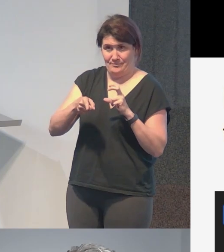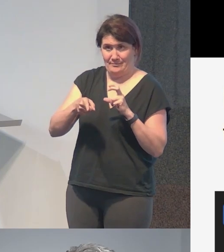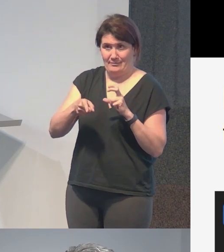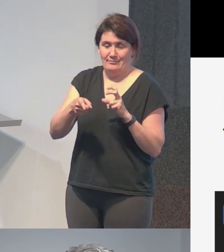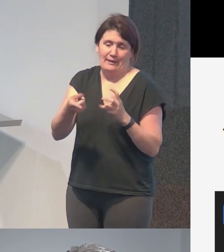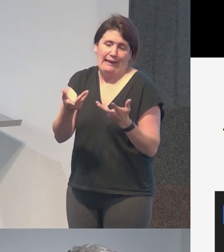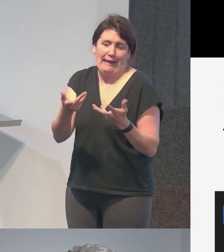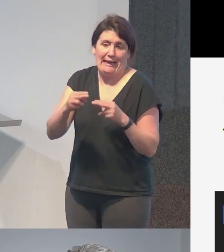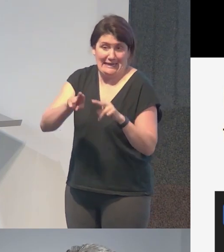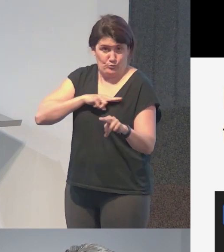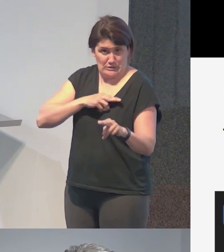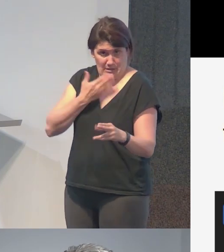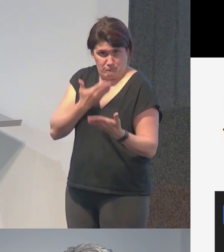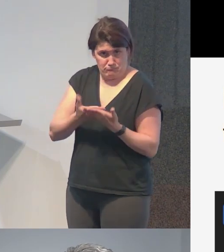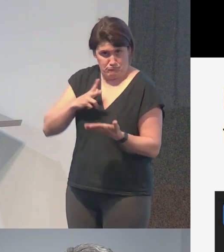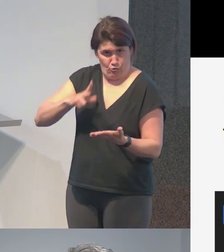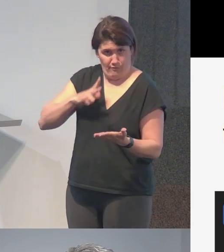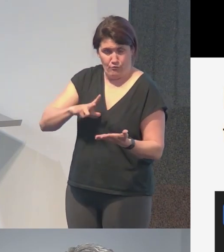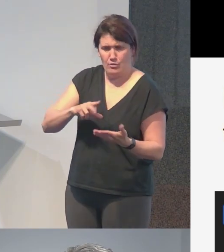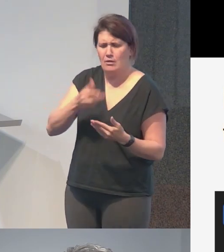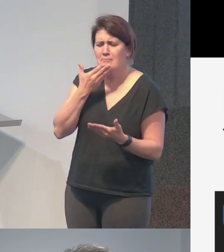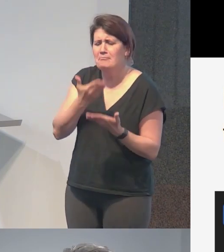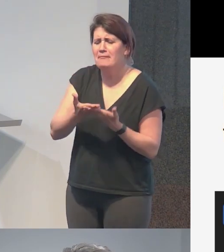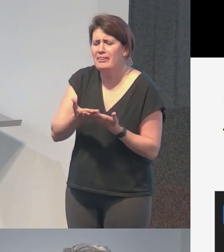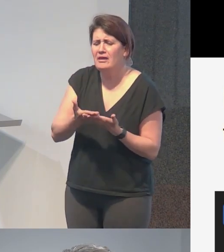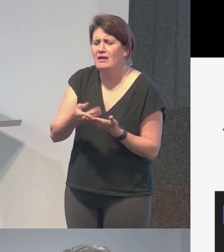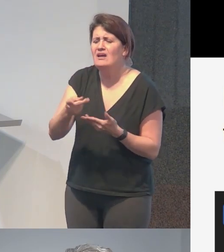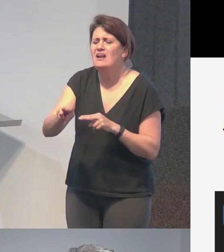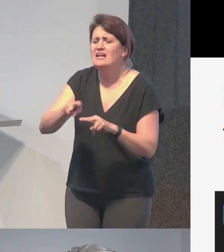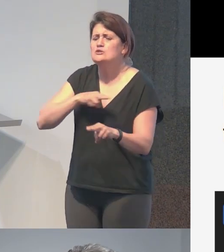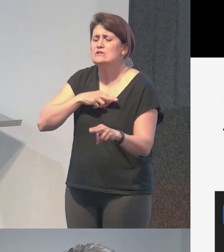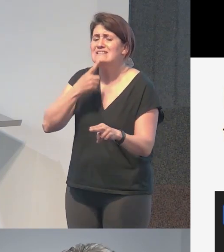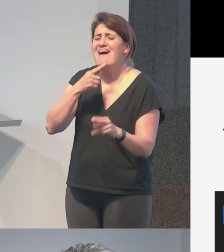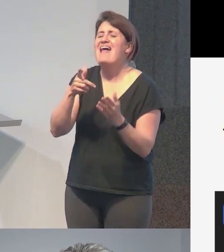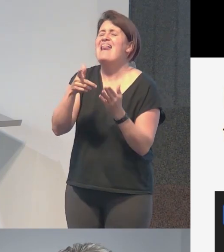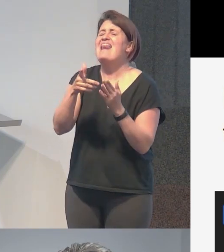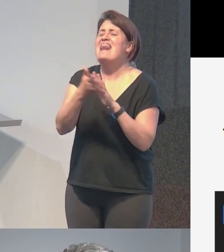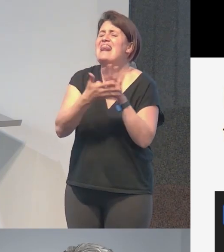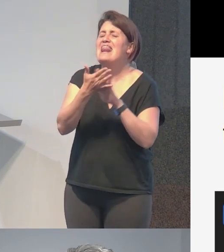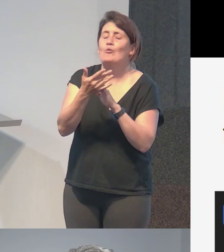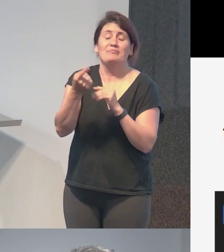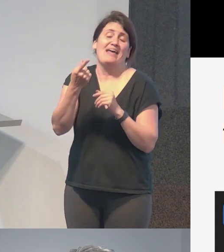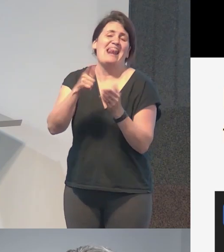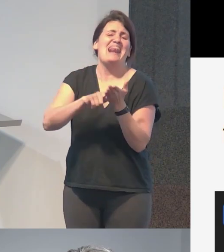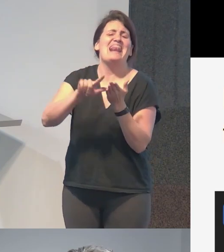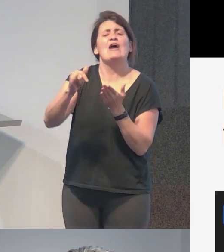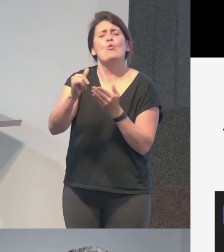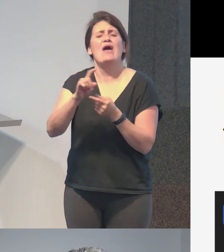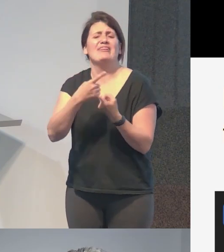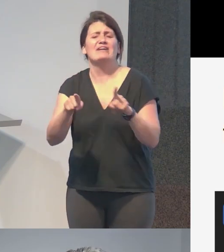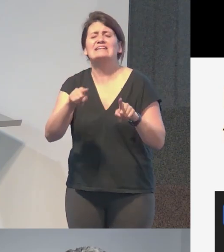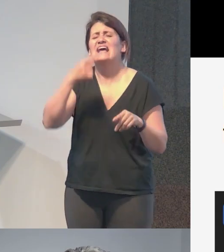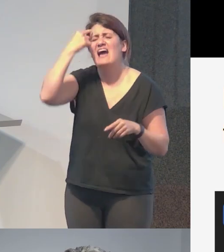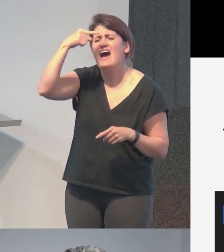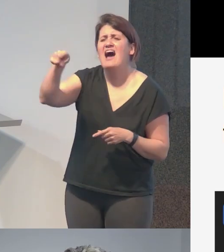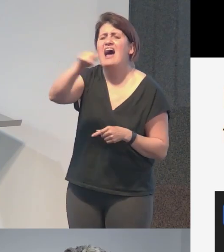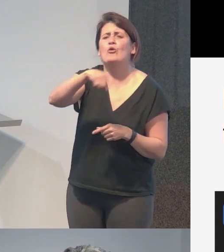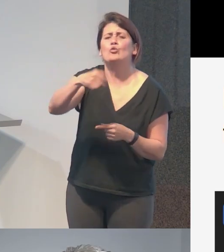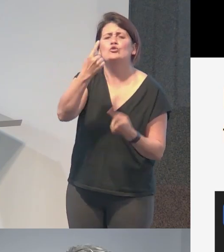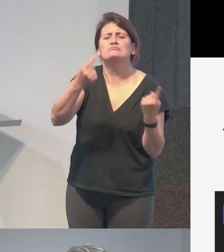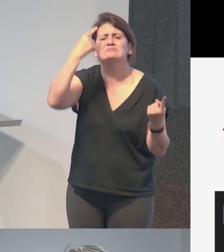que me diera la respuesta, le pedí que me diera la respuesta en otra lengua. ¿Alguien sabe qué lengua es?